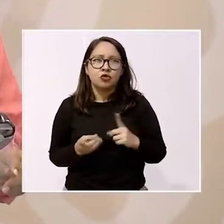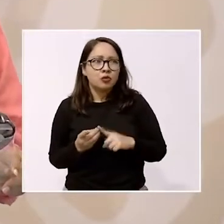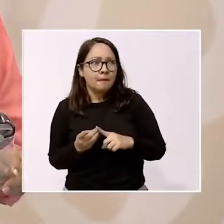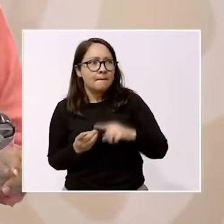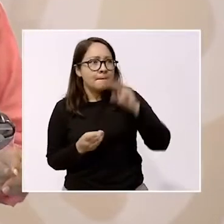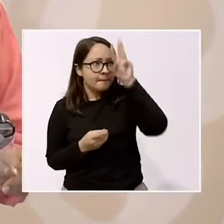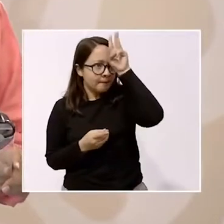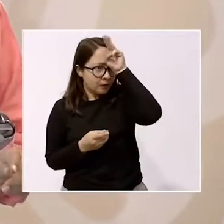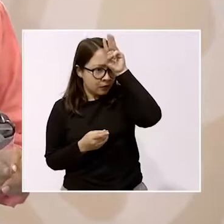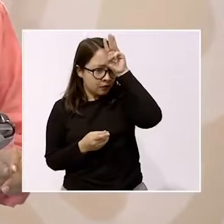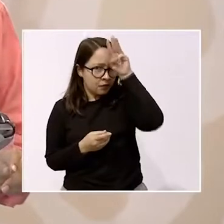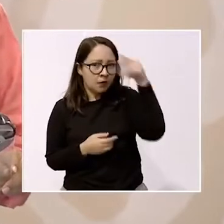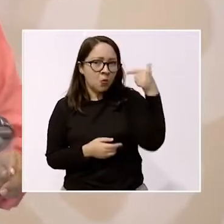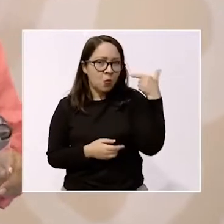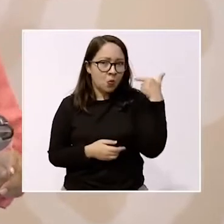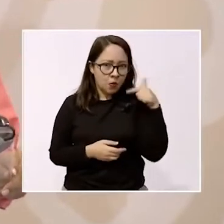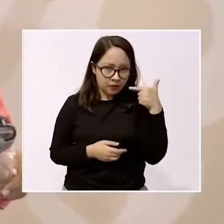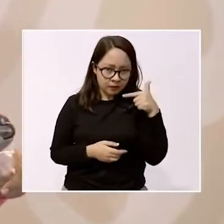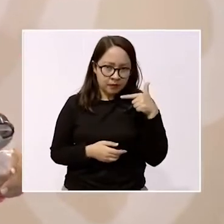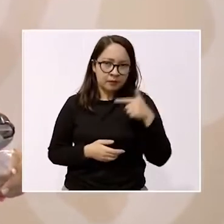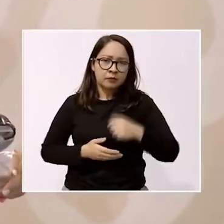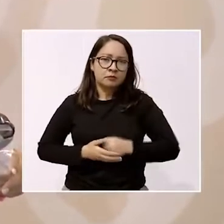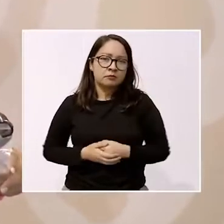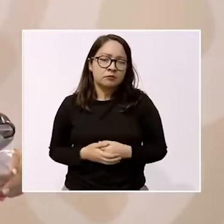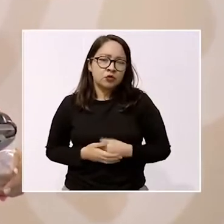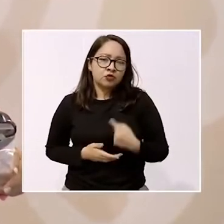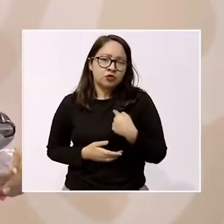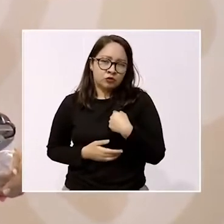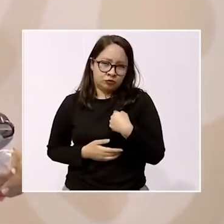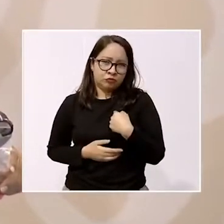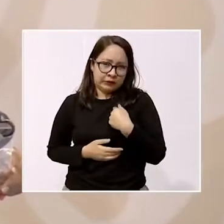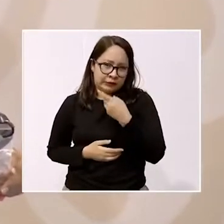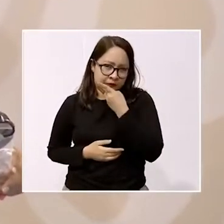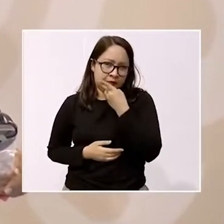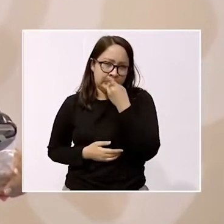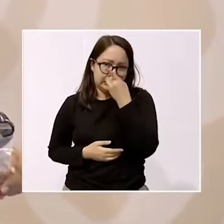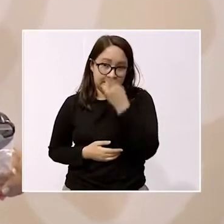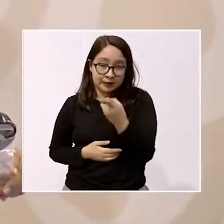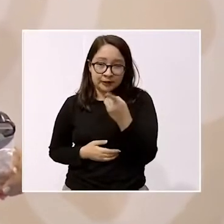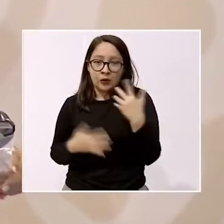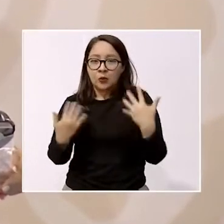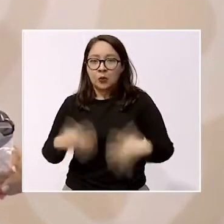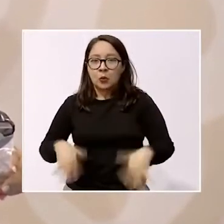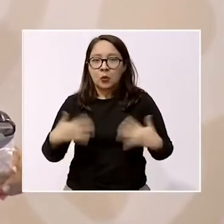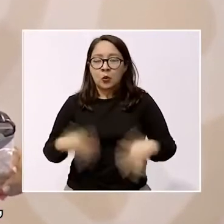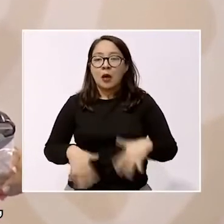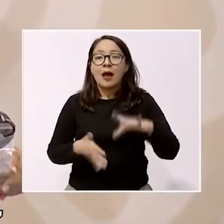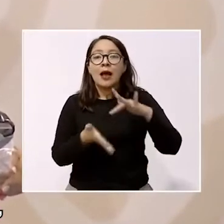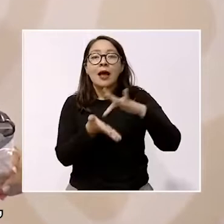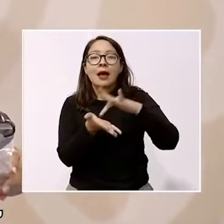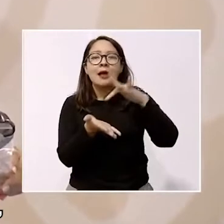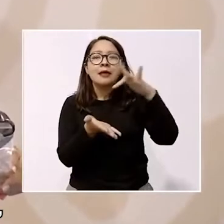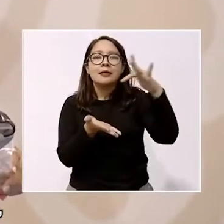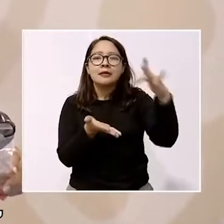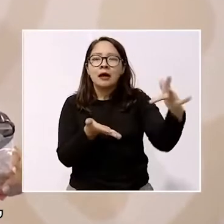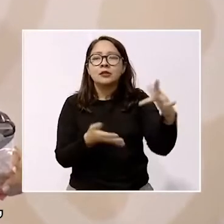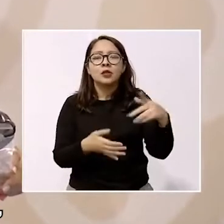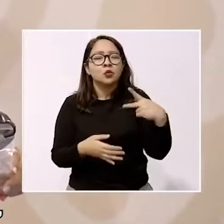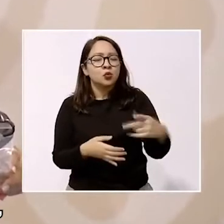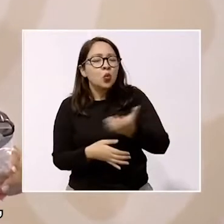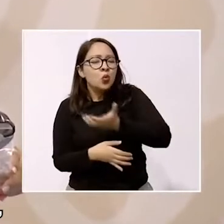Monterrey y en Guadalajara, de que gracias a nuestro pueblo, a sus costumbres,